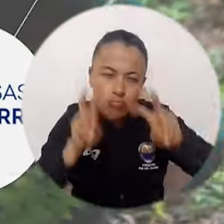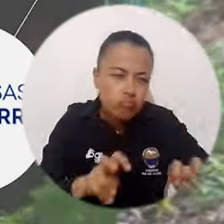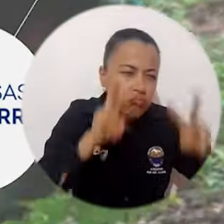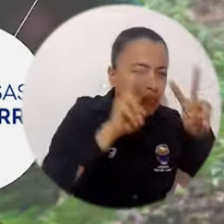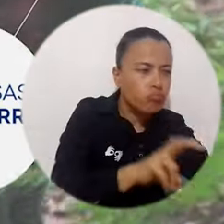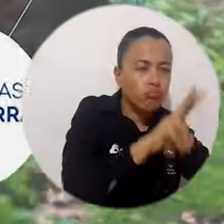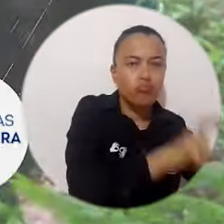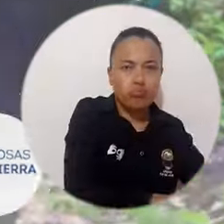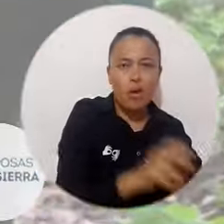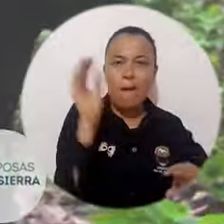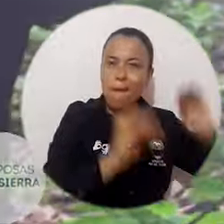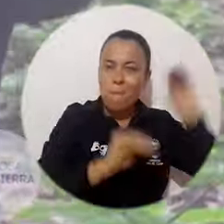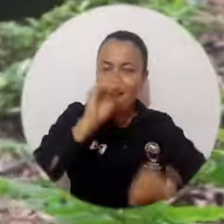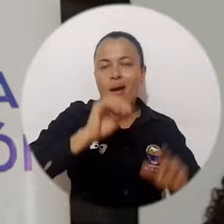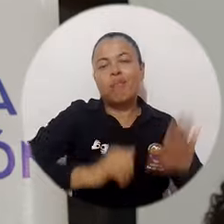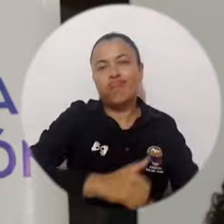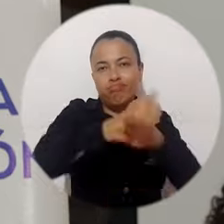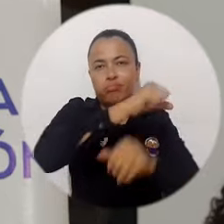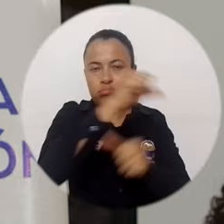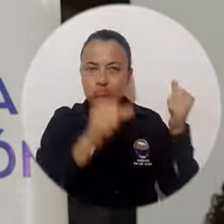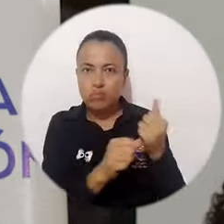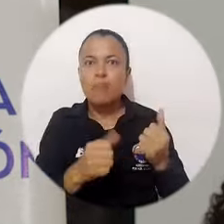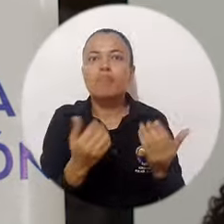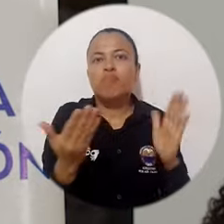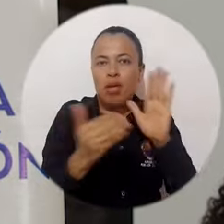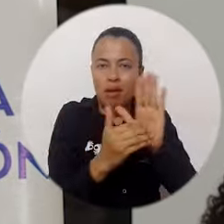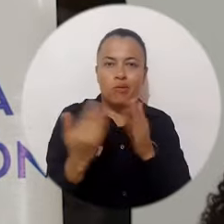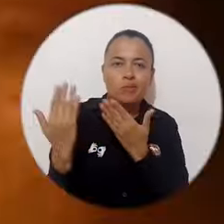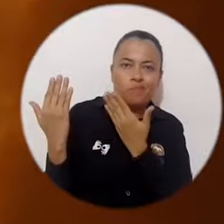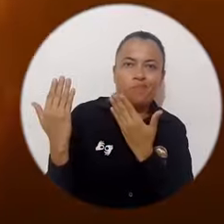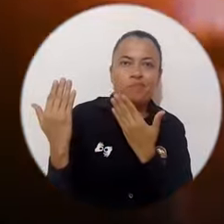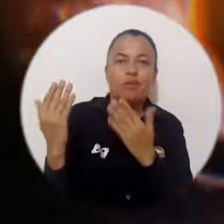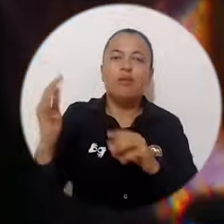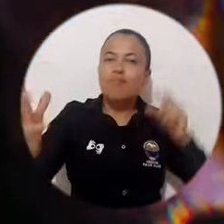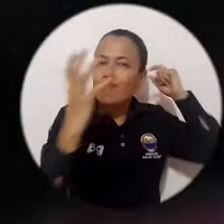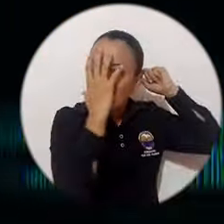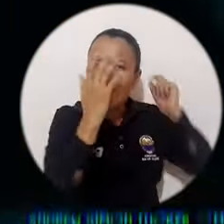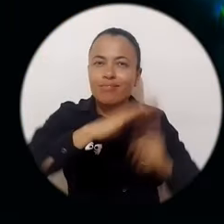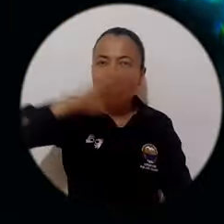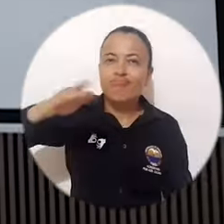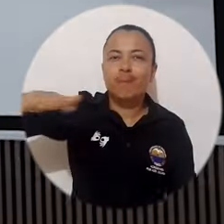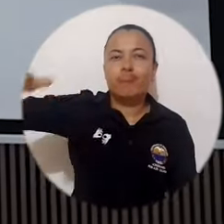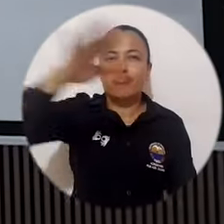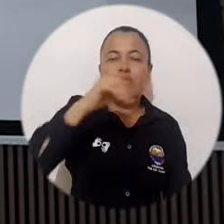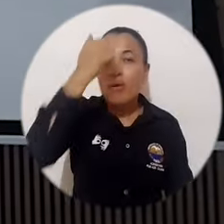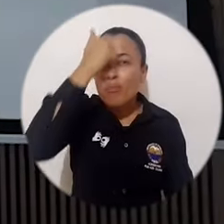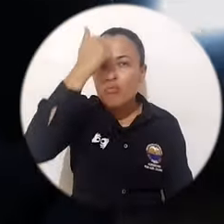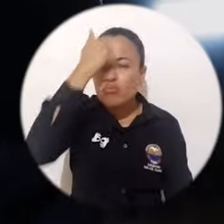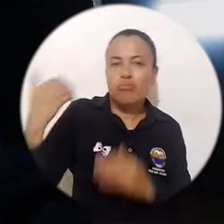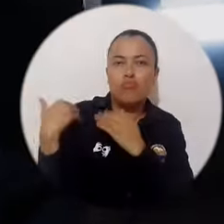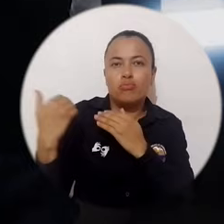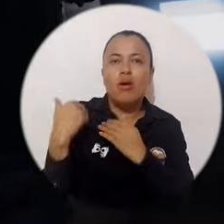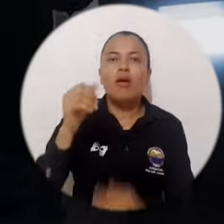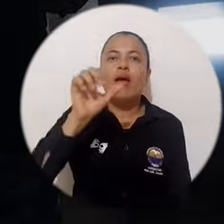proyectos de investigación desarrollados por la Vicerrectoría, como por ejemplo, Máscaras de la Sierra, proyecto realizado por